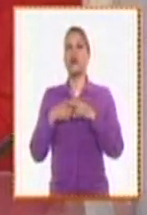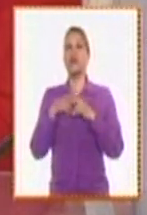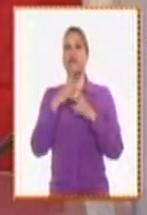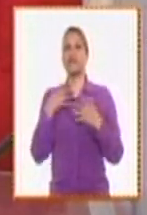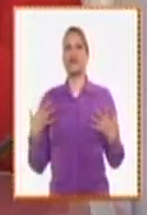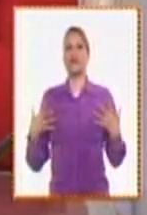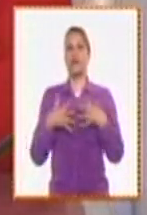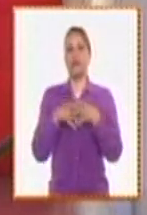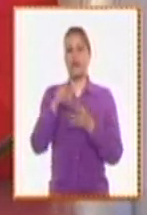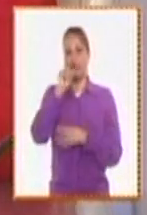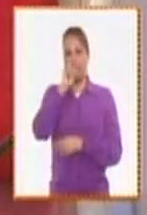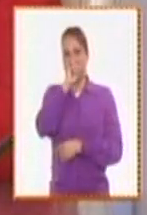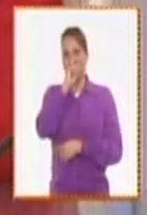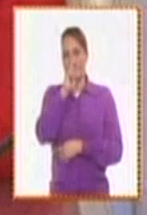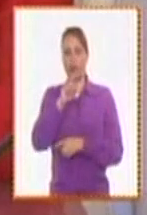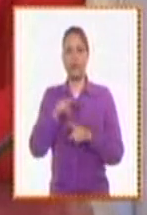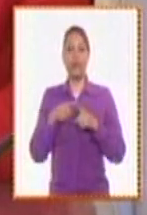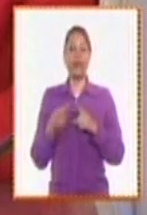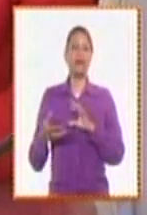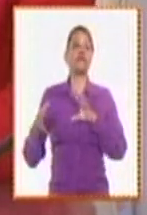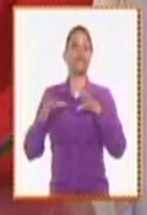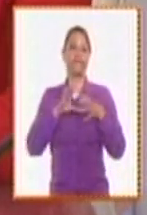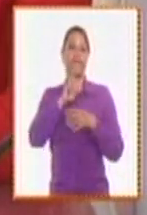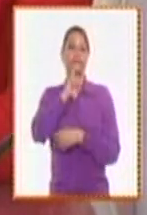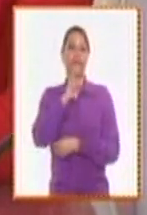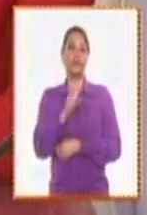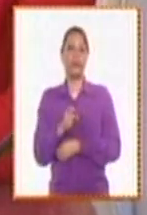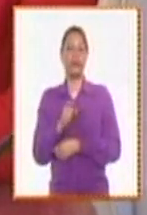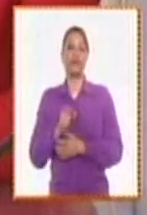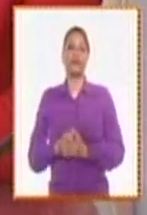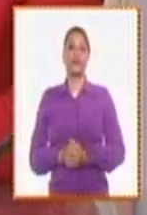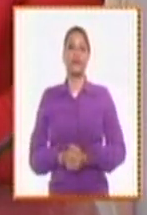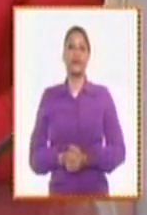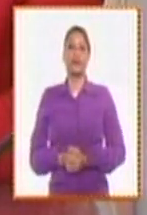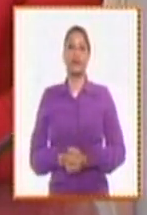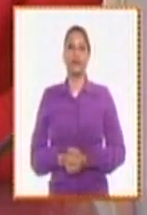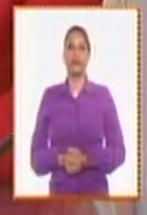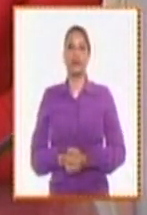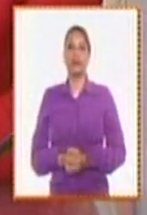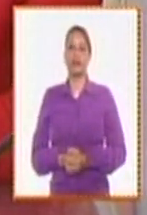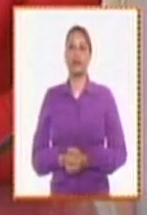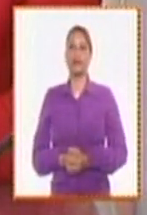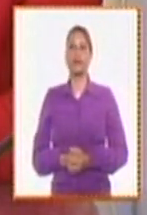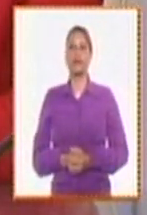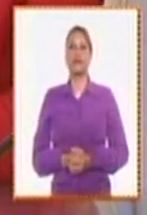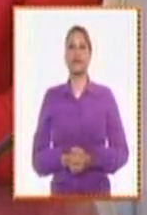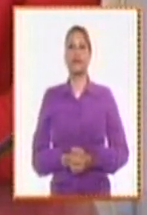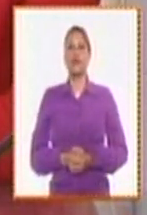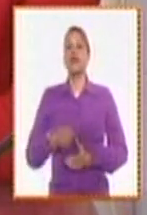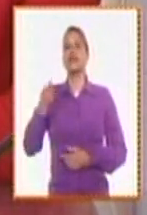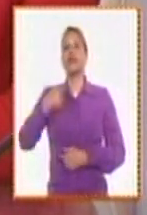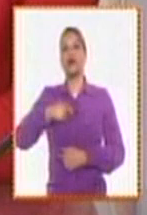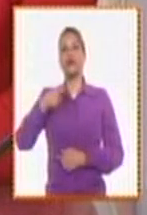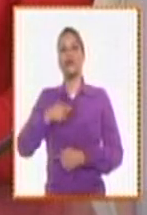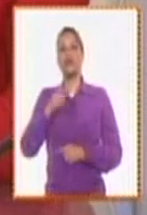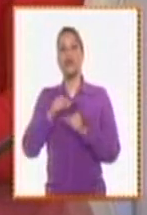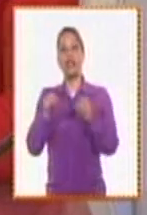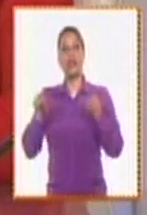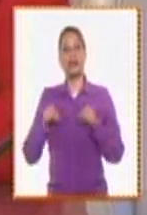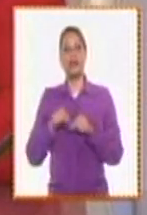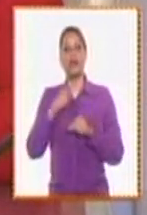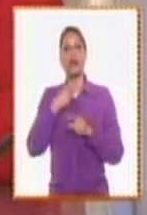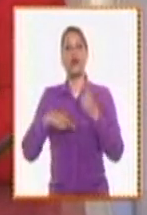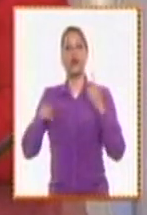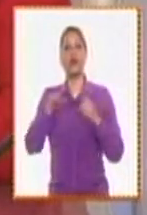las drogas por su complejidad. Y en el máximo órgano de justicia, entonces, la Sala de los Delitos contra